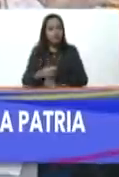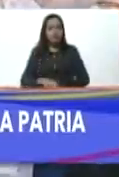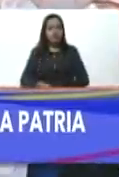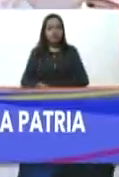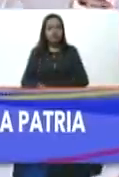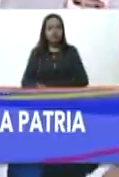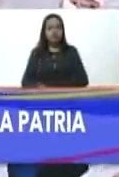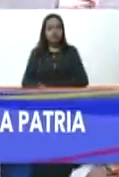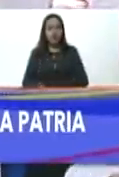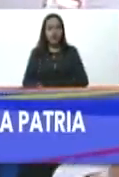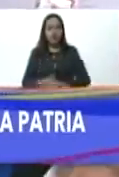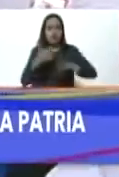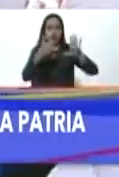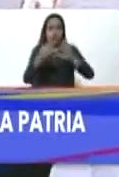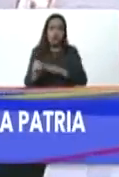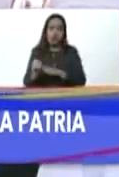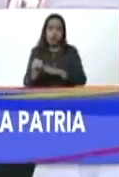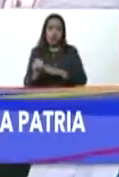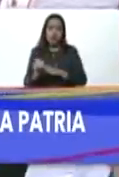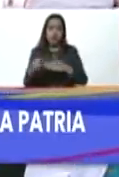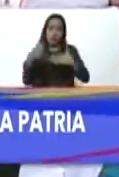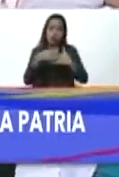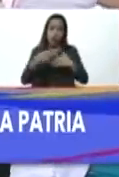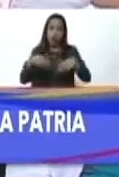son $60, lo inviertan